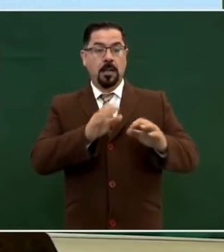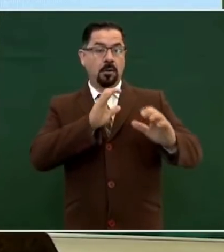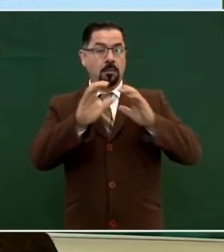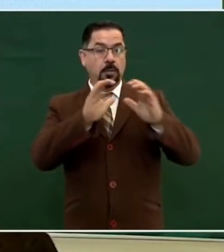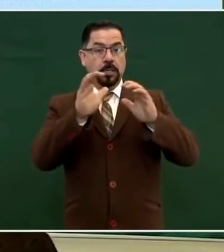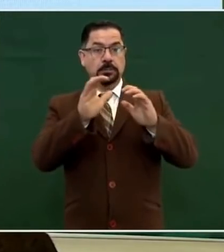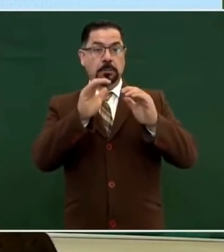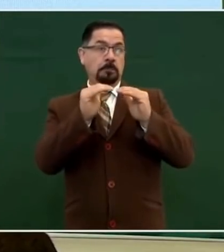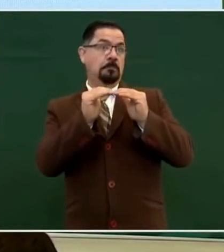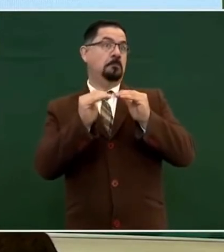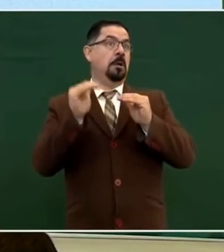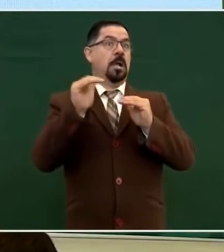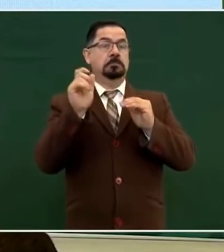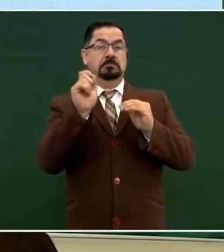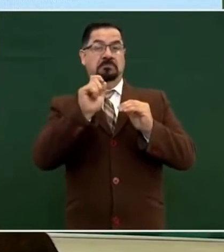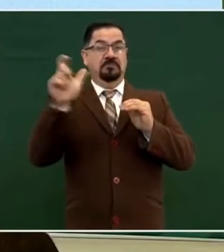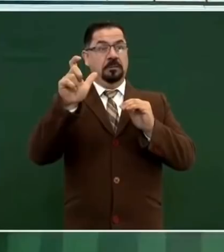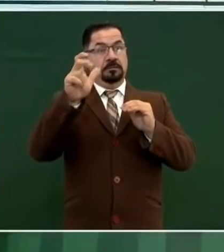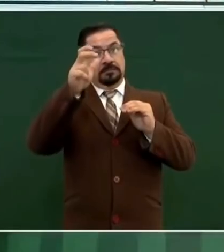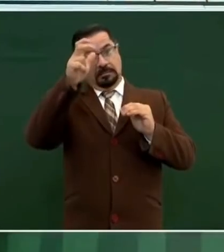muy inteligente,